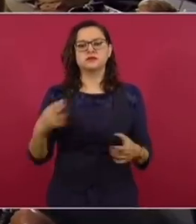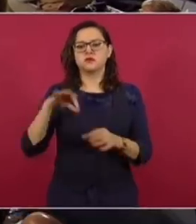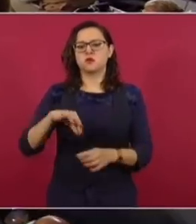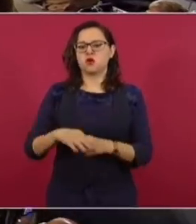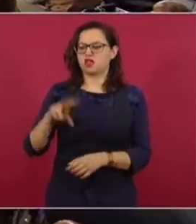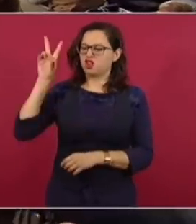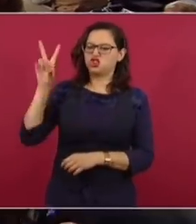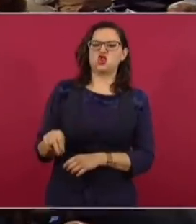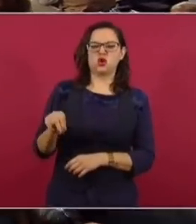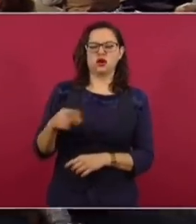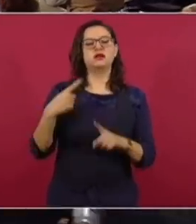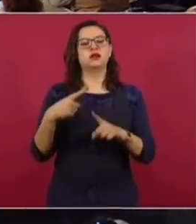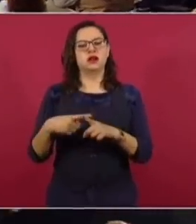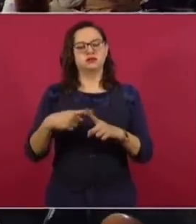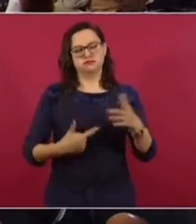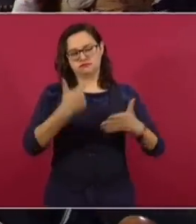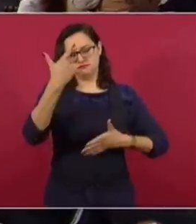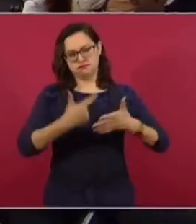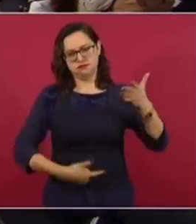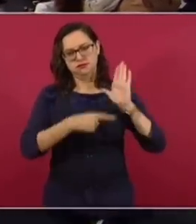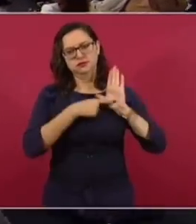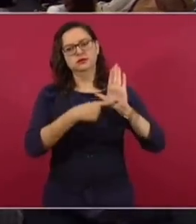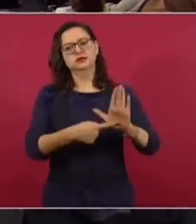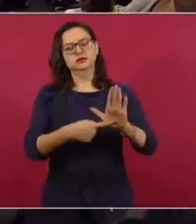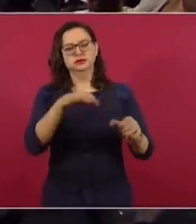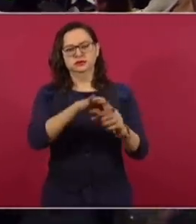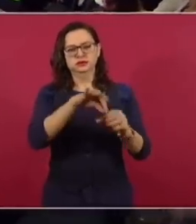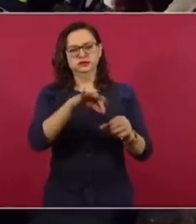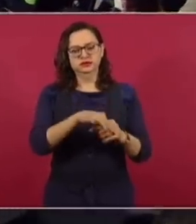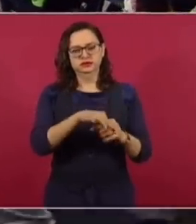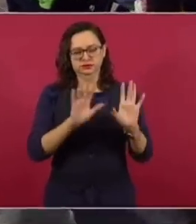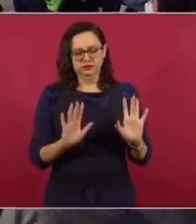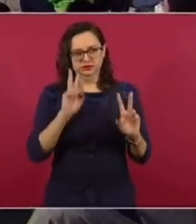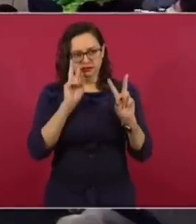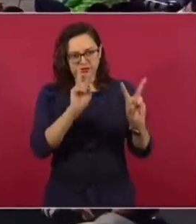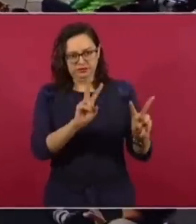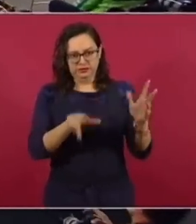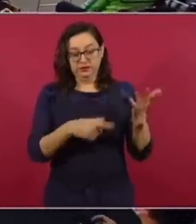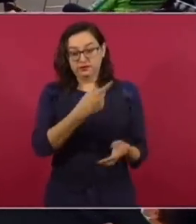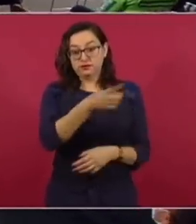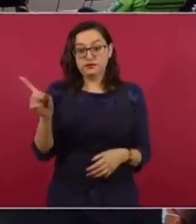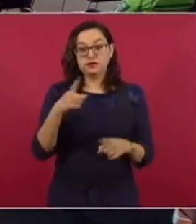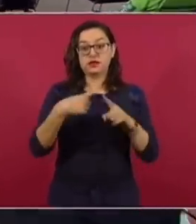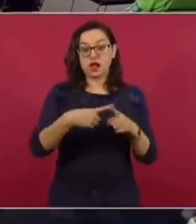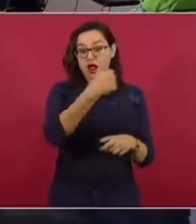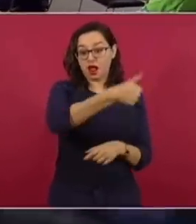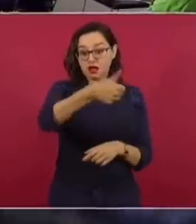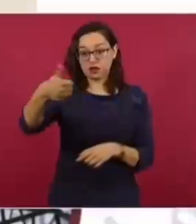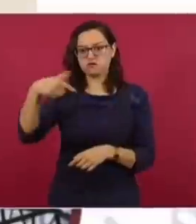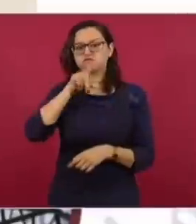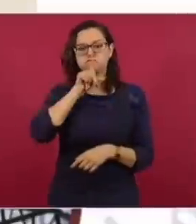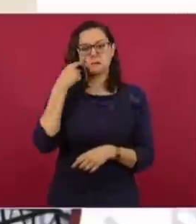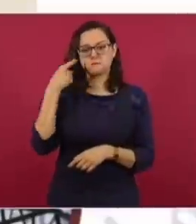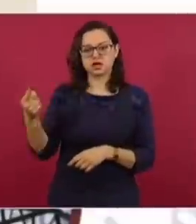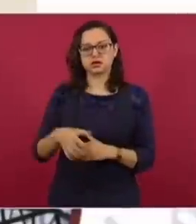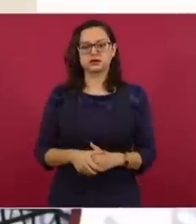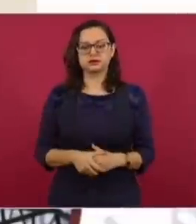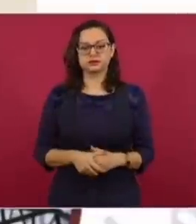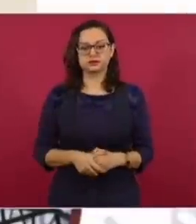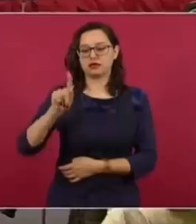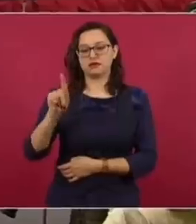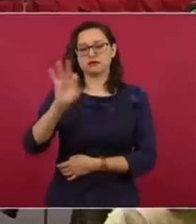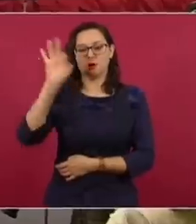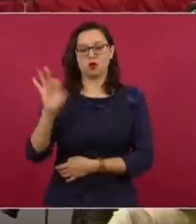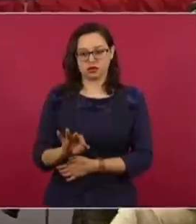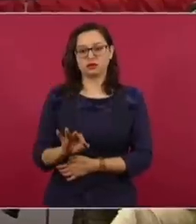es nada más los votos ya uno por uno ya se los dejo de tarea ustedes no así